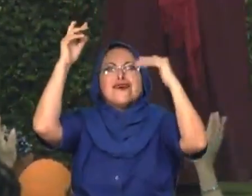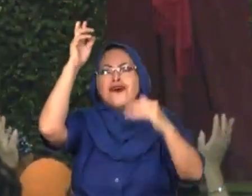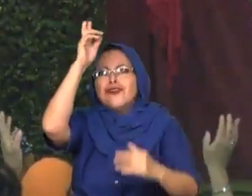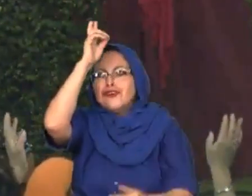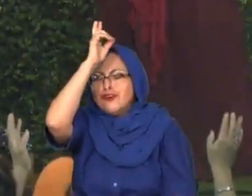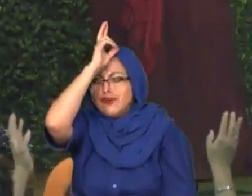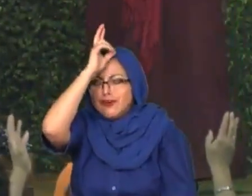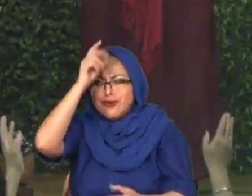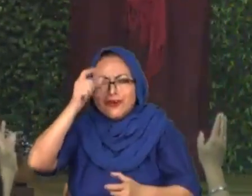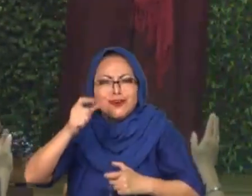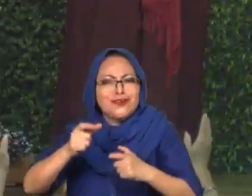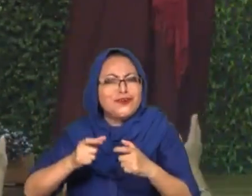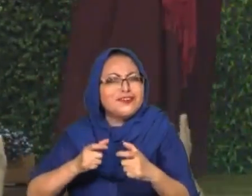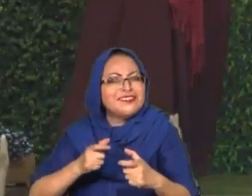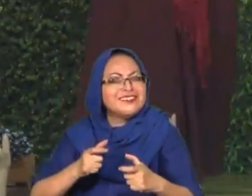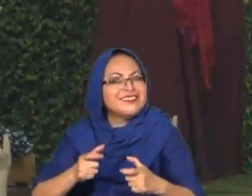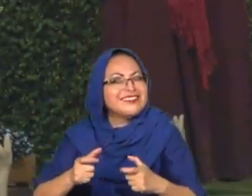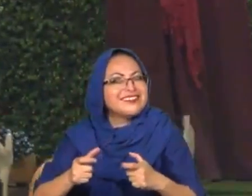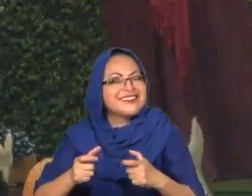soberano Dios,